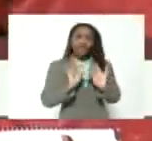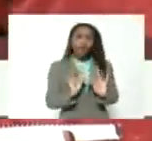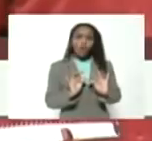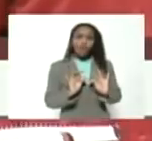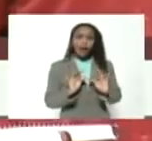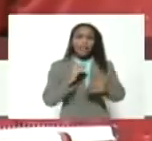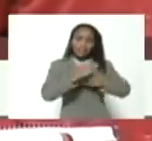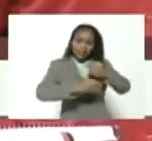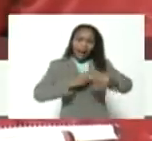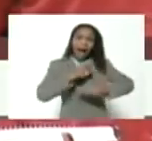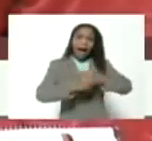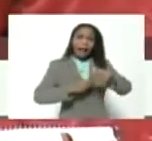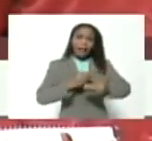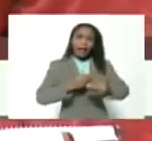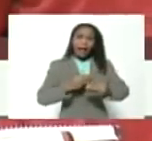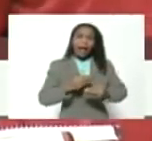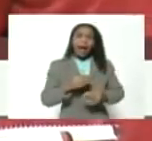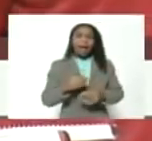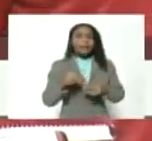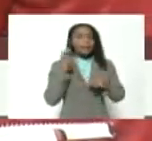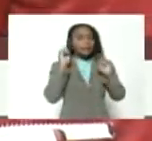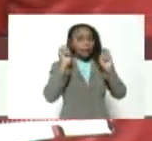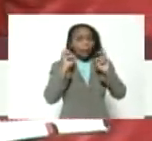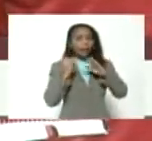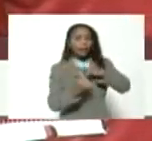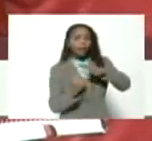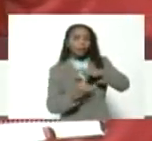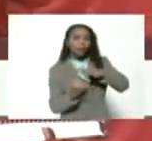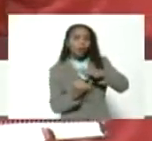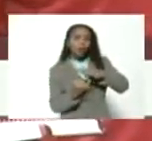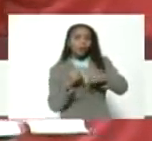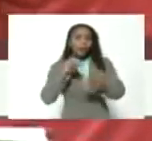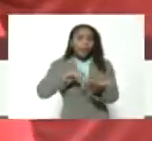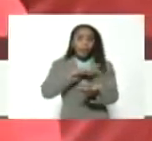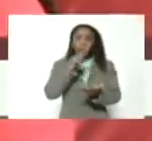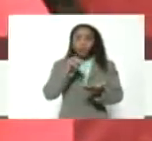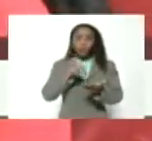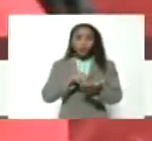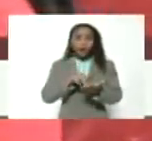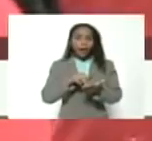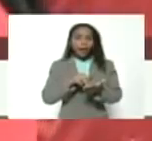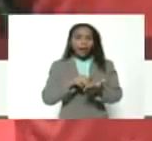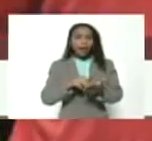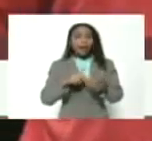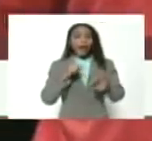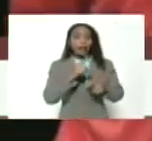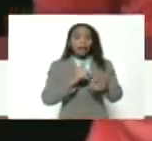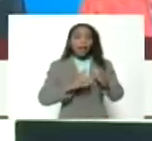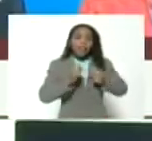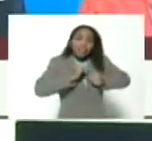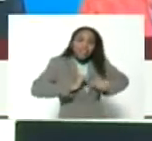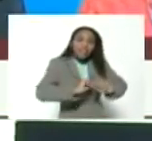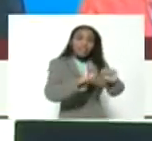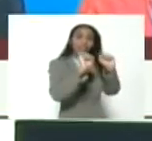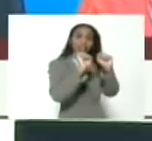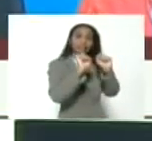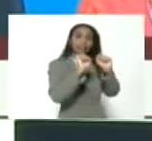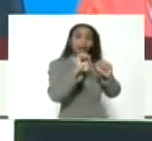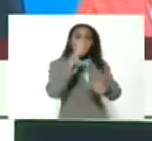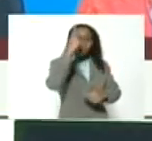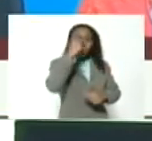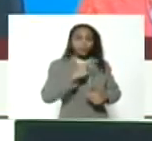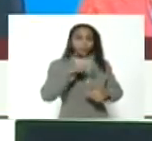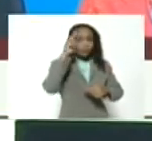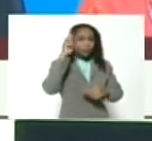que ejercer a nivel institucional y a nivel nacional, en pro de la defensa y la dignidad de